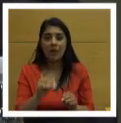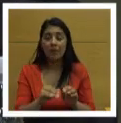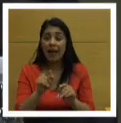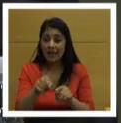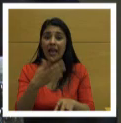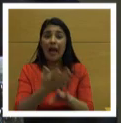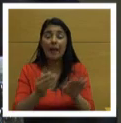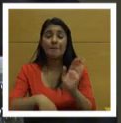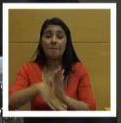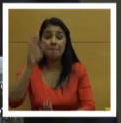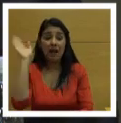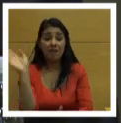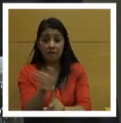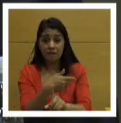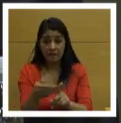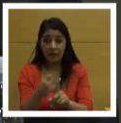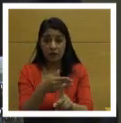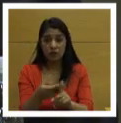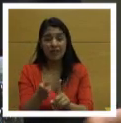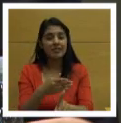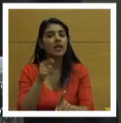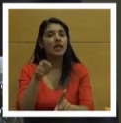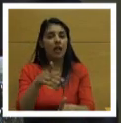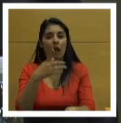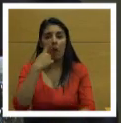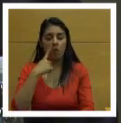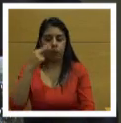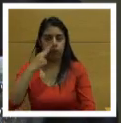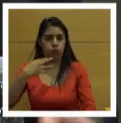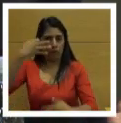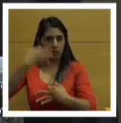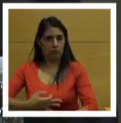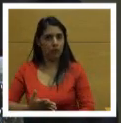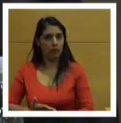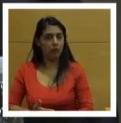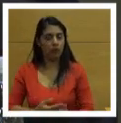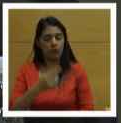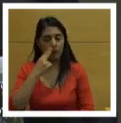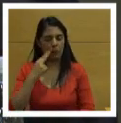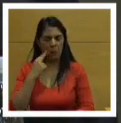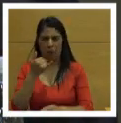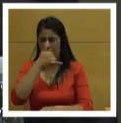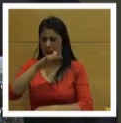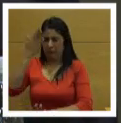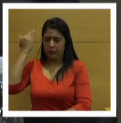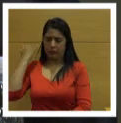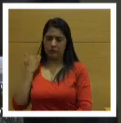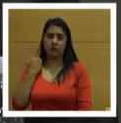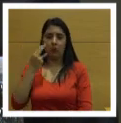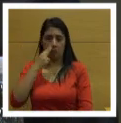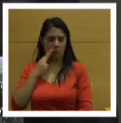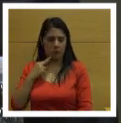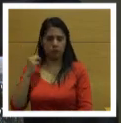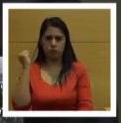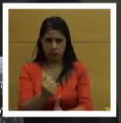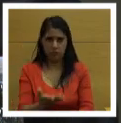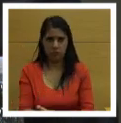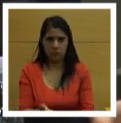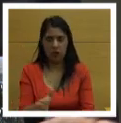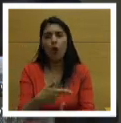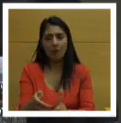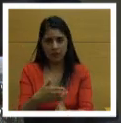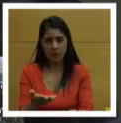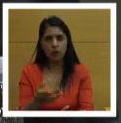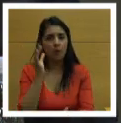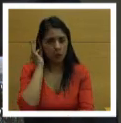violencia fundada en tradición machista y patriarcal de larga data. Apareciendo una parte de violencia